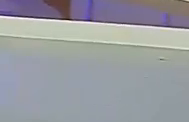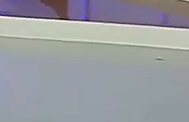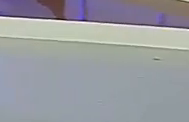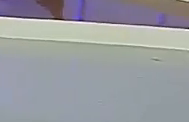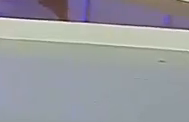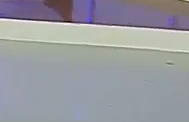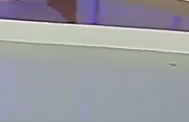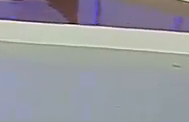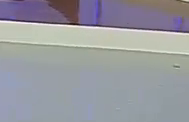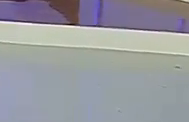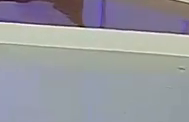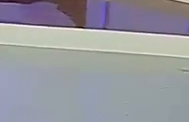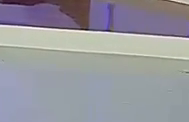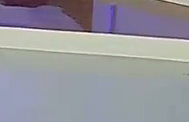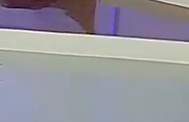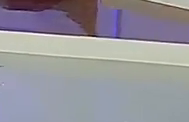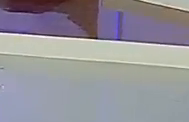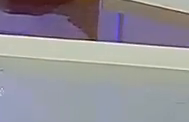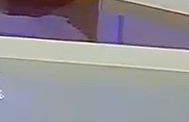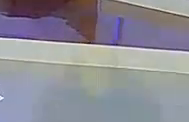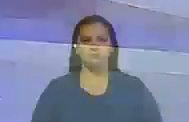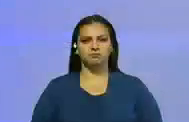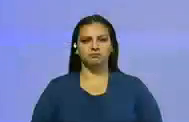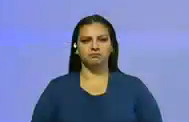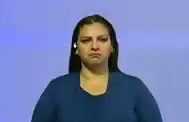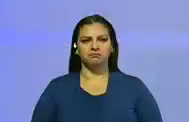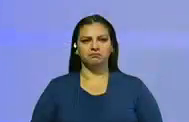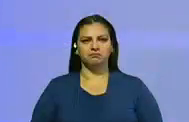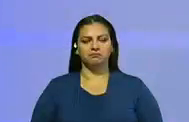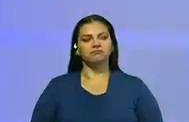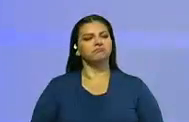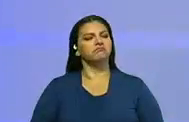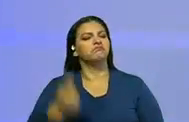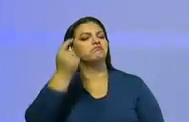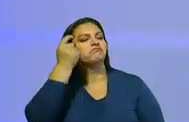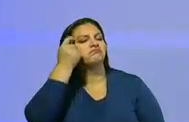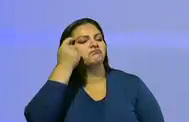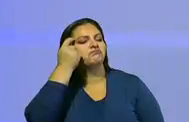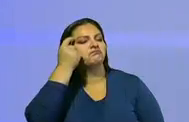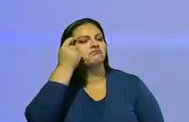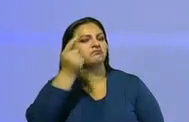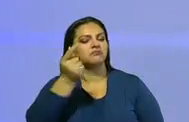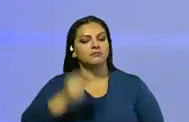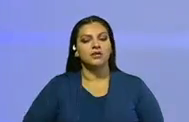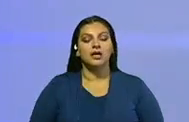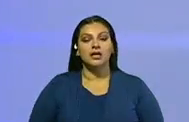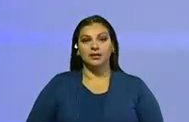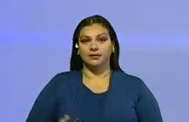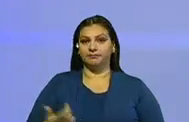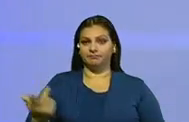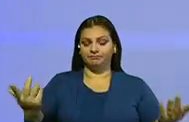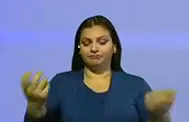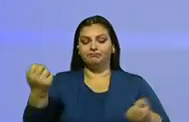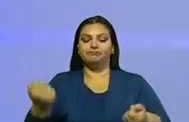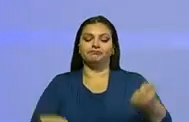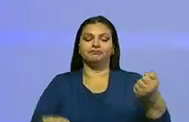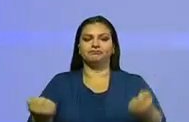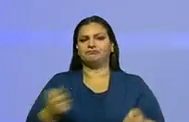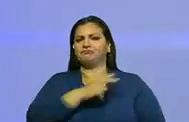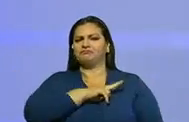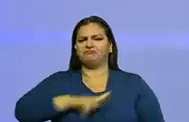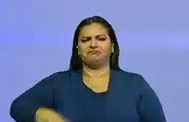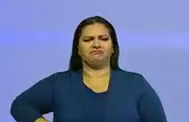todos ustedes y se han preguntado cómo actúan los antisociales para someter a las personas en un secuestro extorsivo.